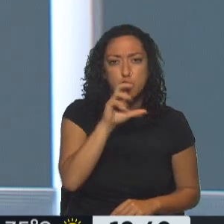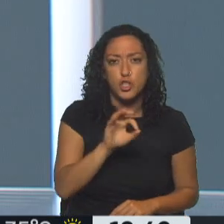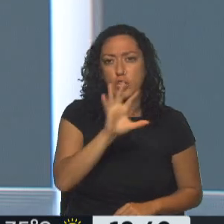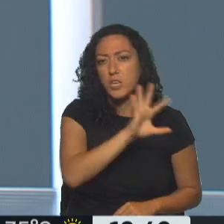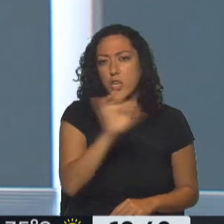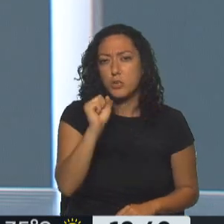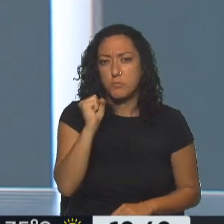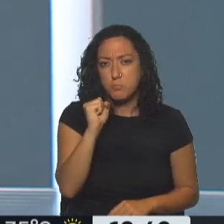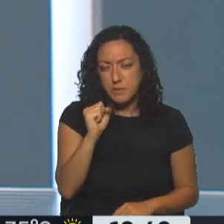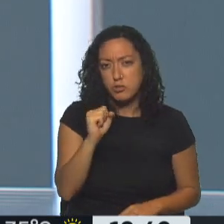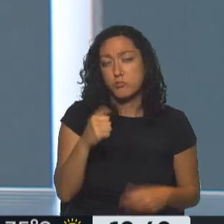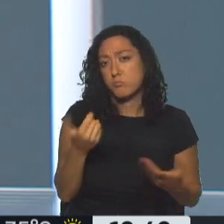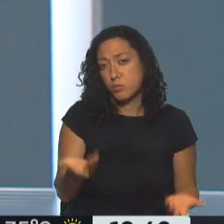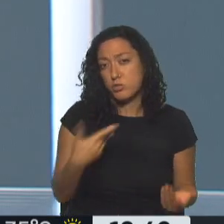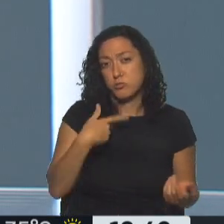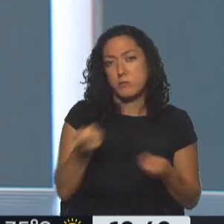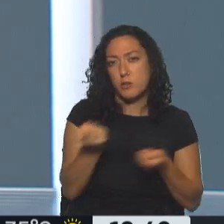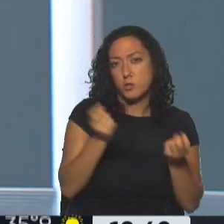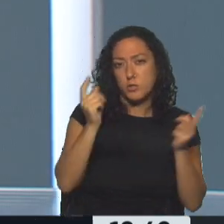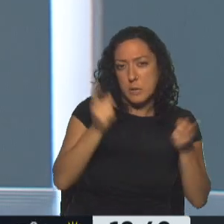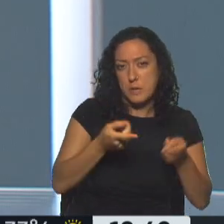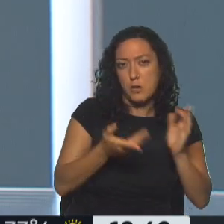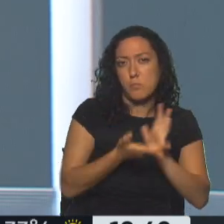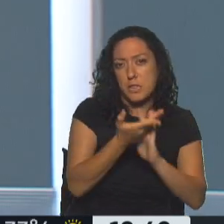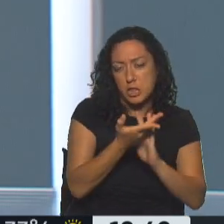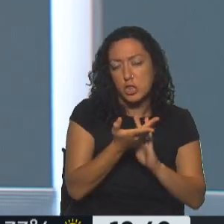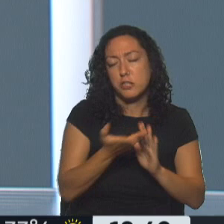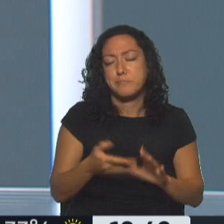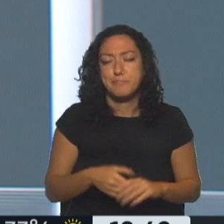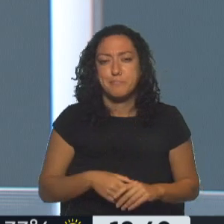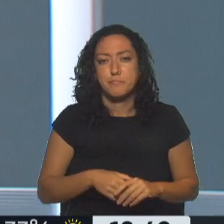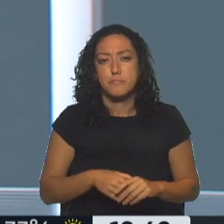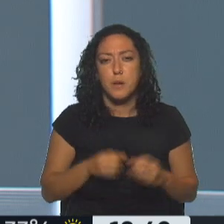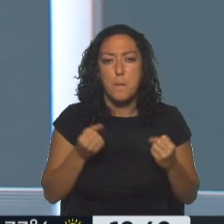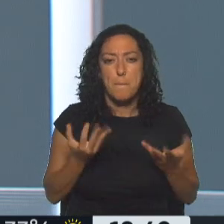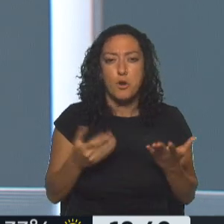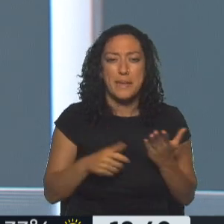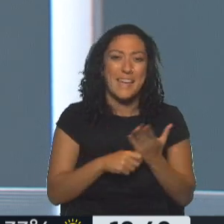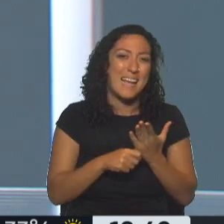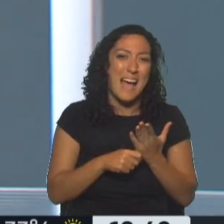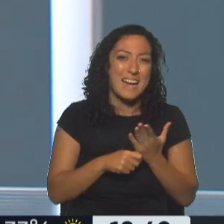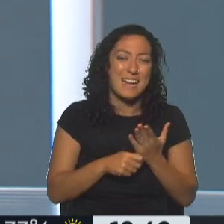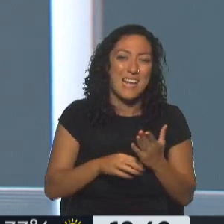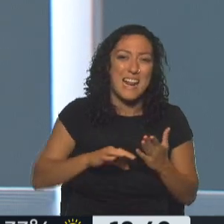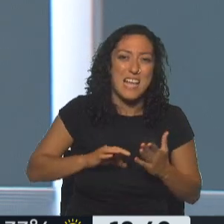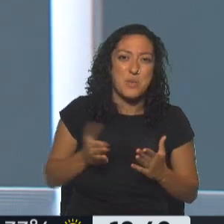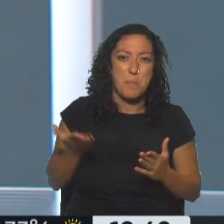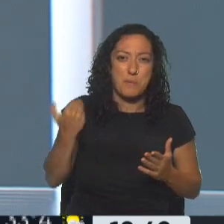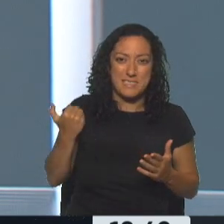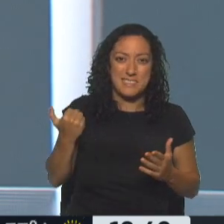eso se va a trasladar al mostrador claramente porque la carne ha tenido un comportamiento el año pasado